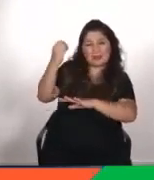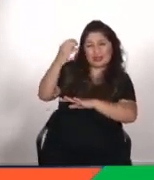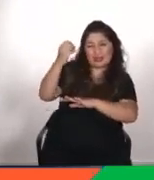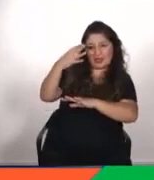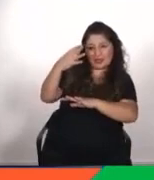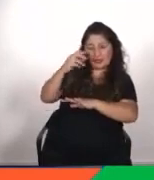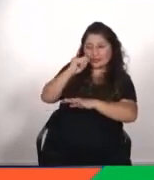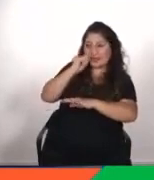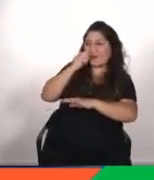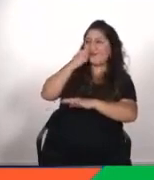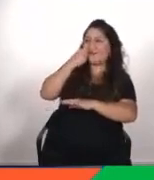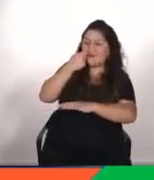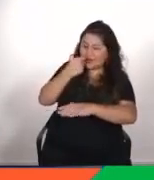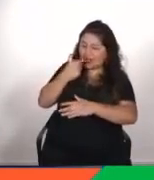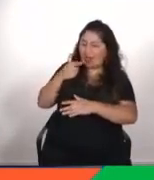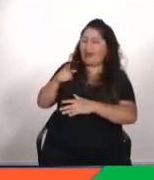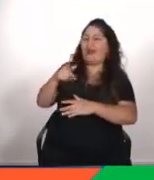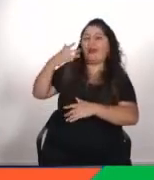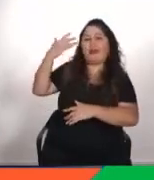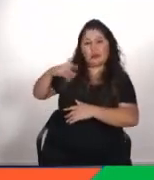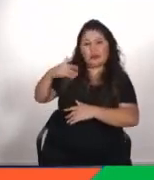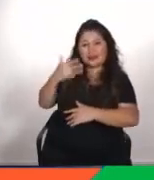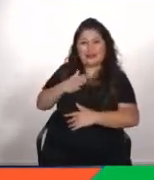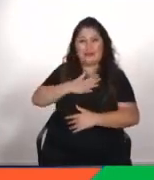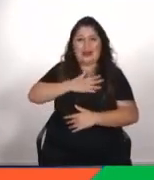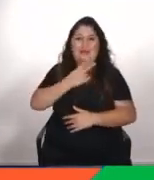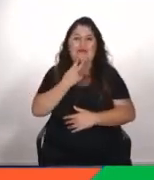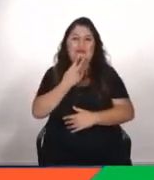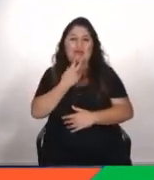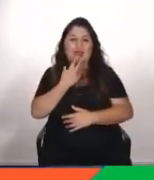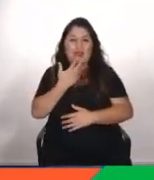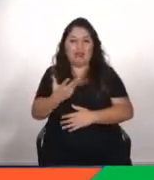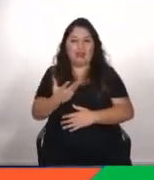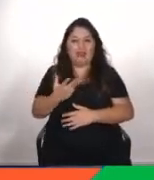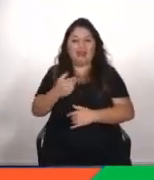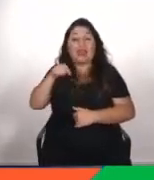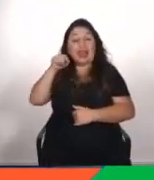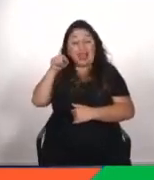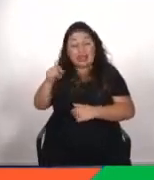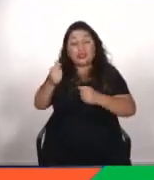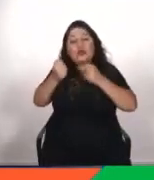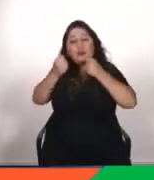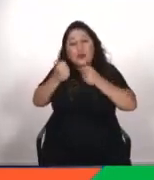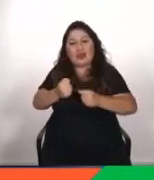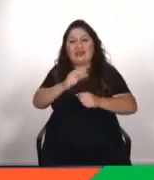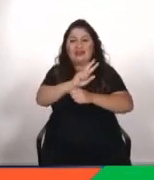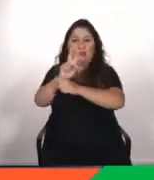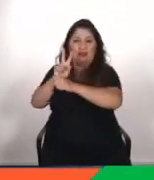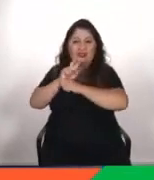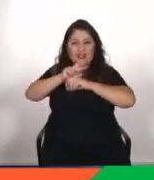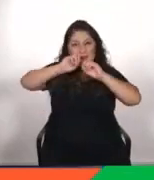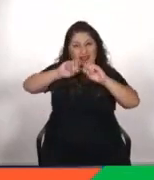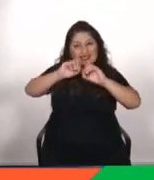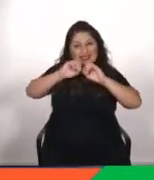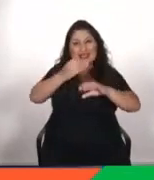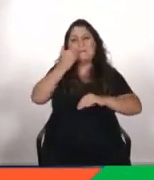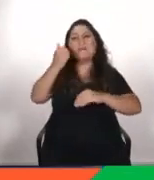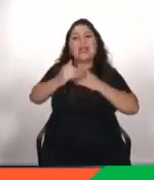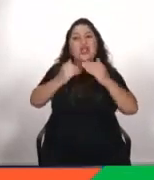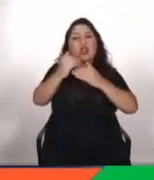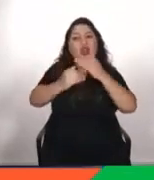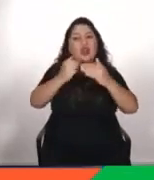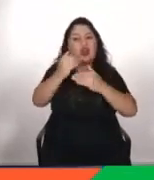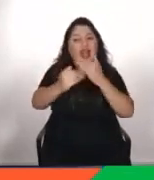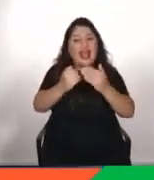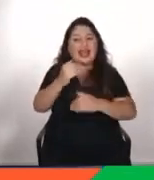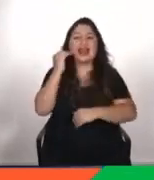tenga un significado para mí. Y eso creo que es lo que podríamos hacer para mejorar la educación de las matemáticas, tratar de aportar